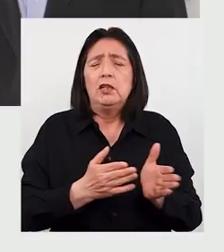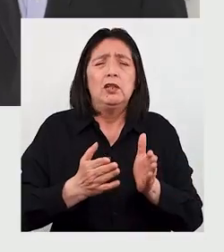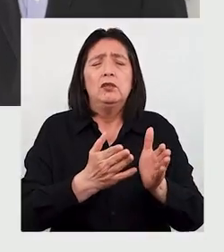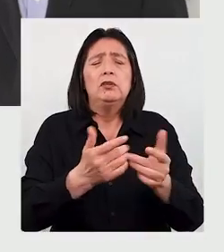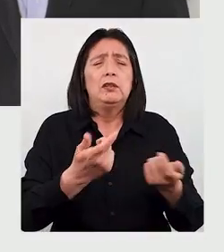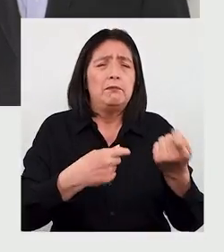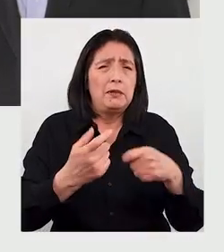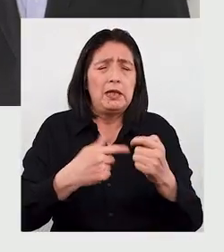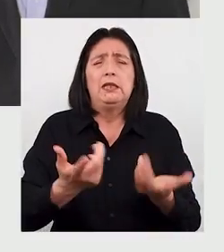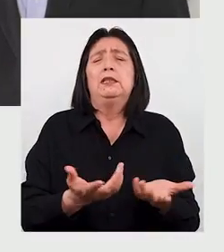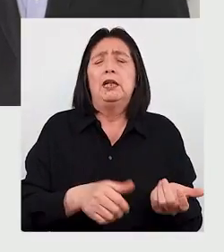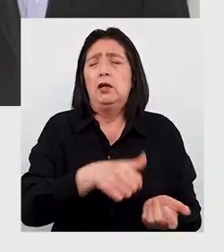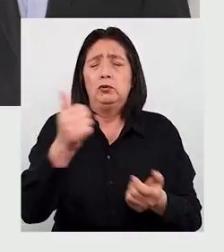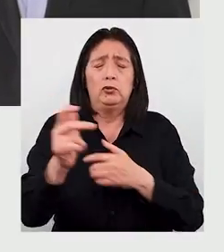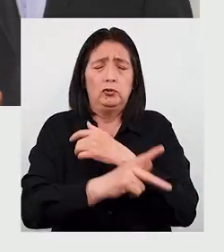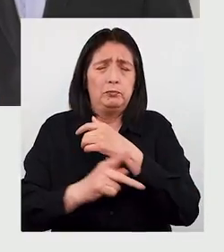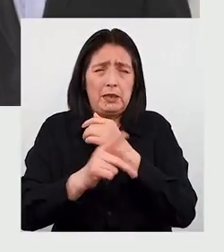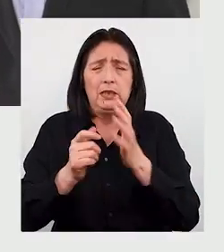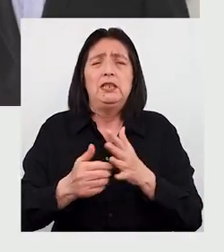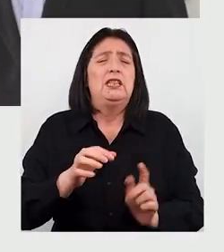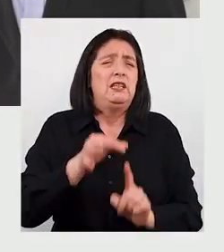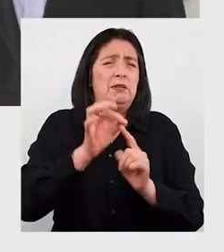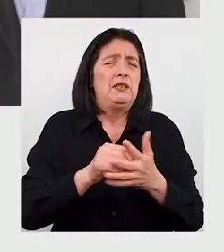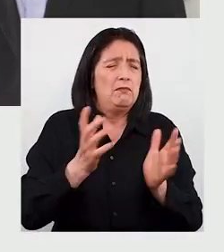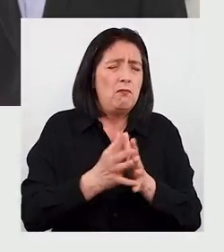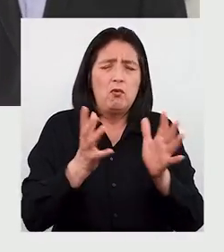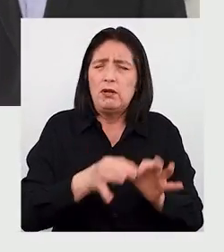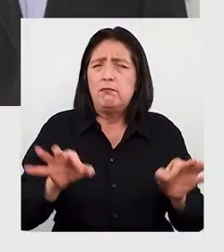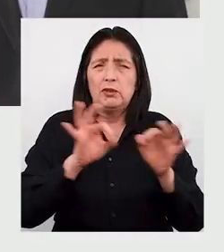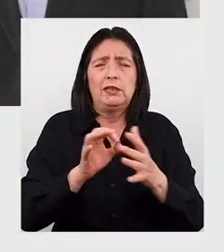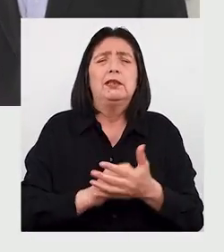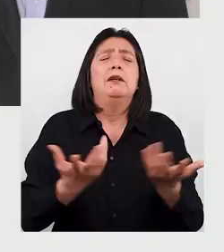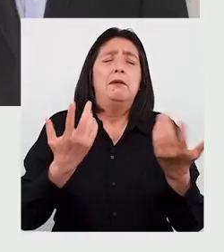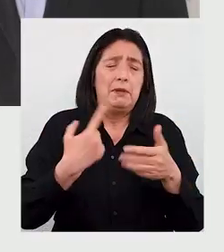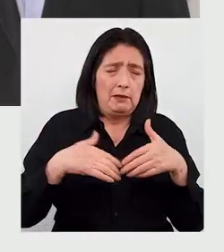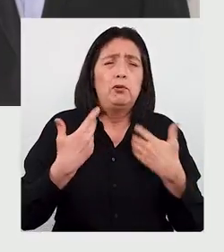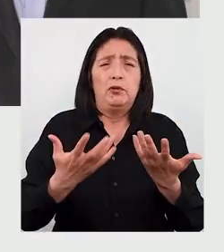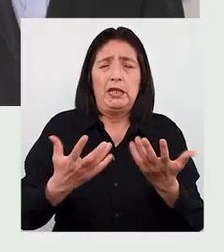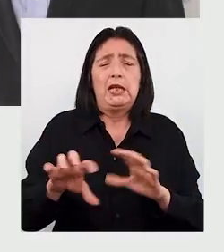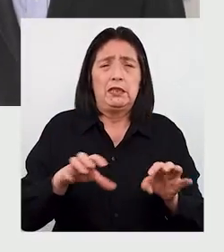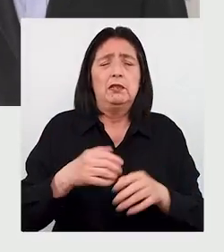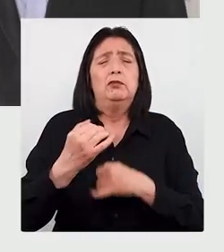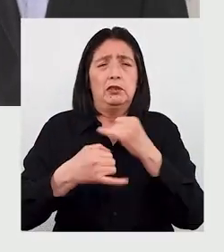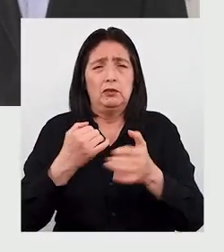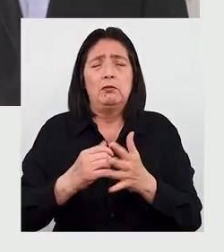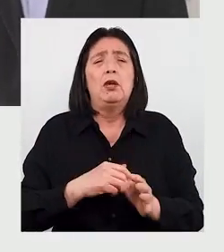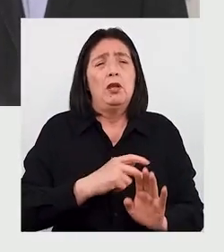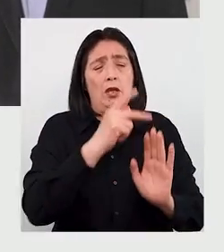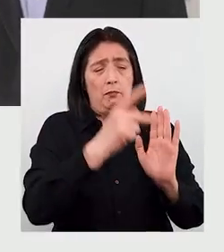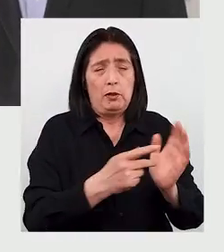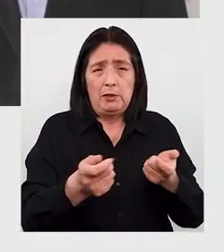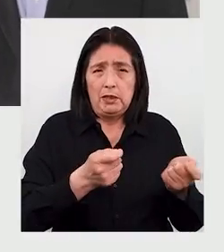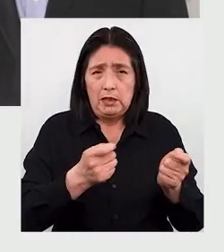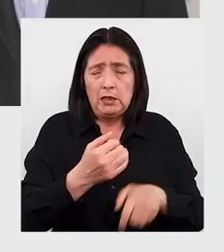Exportadora Especializada y que representan un elemento clave para la internacionalización. Podemos encontrar el programa de